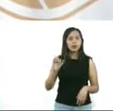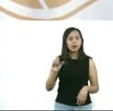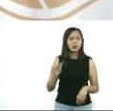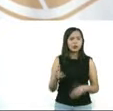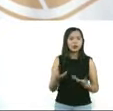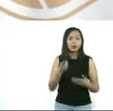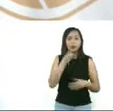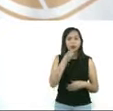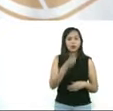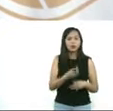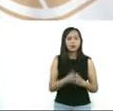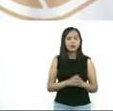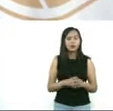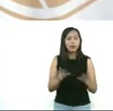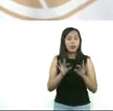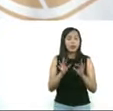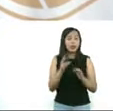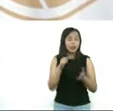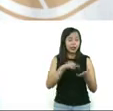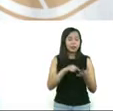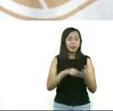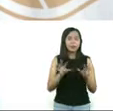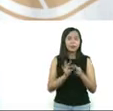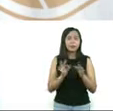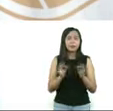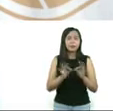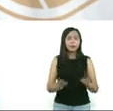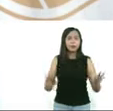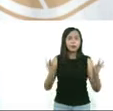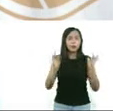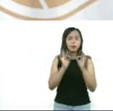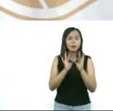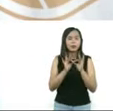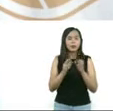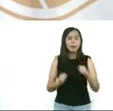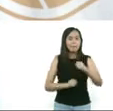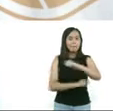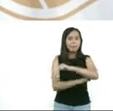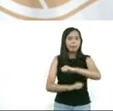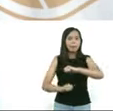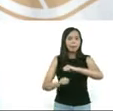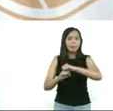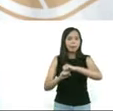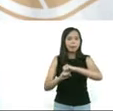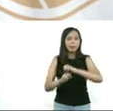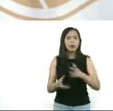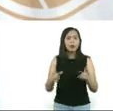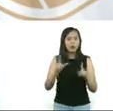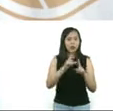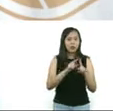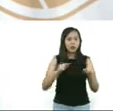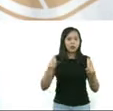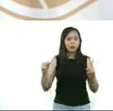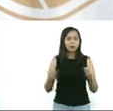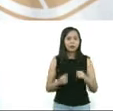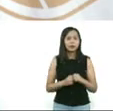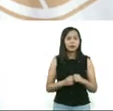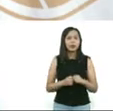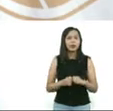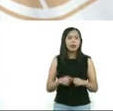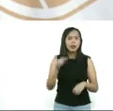Y dice, es fundamental que se fortalezca la presencia del Estado en la